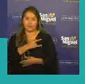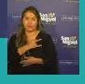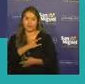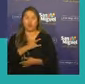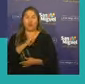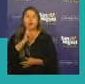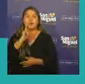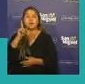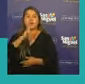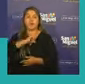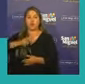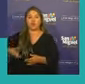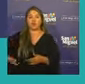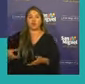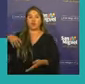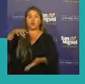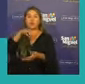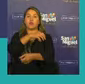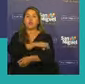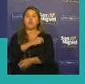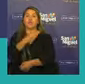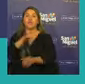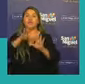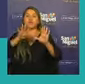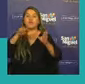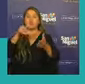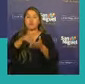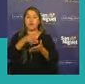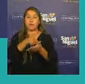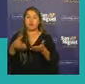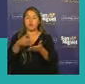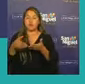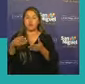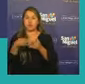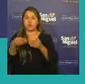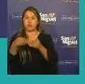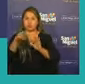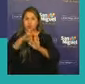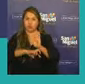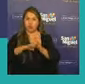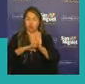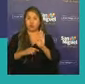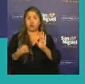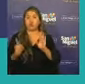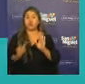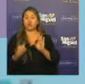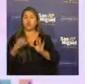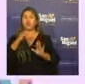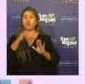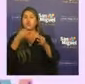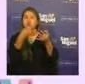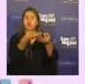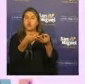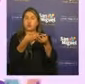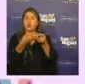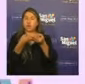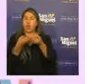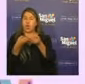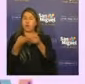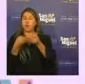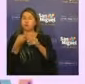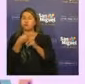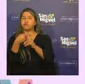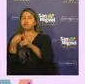el gobierno regional 29 mil millones de pesos de proyectos. Nosotros, si sumamos todo lo que tenemos en el gobierno